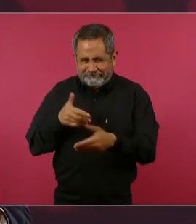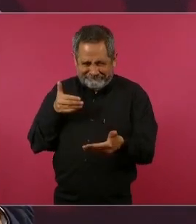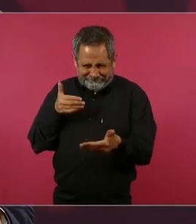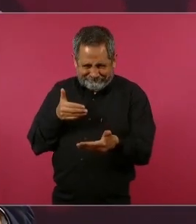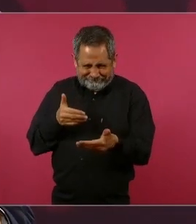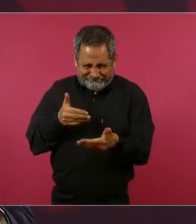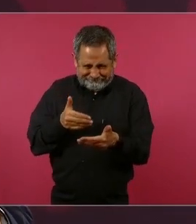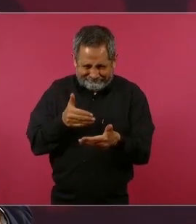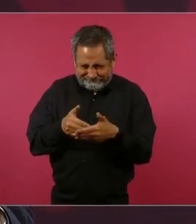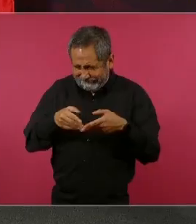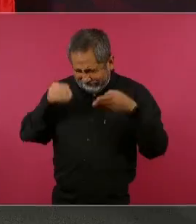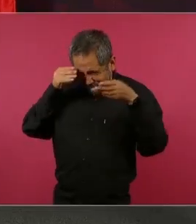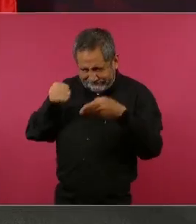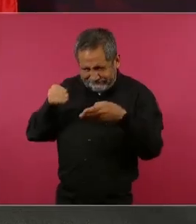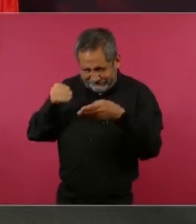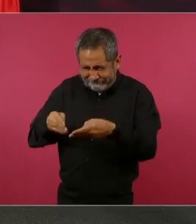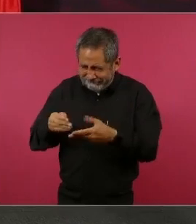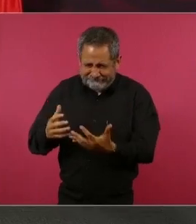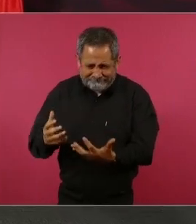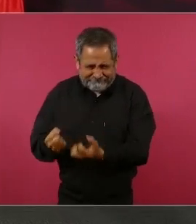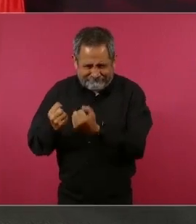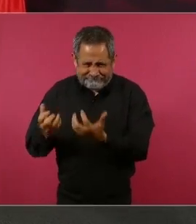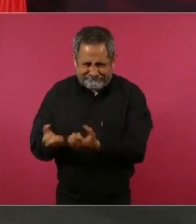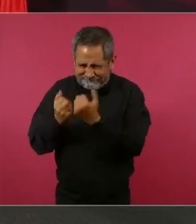dedicar al rescate.